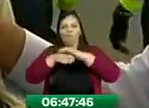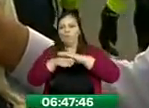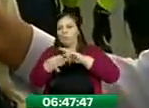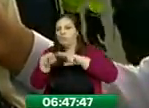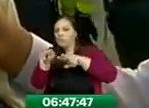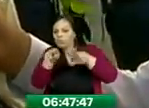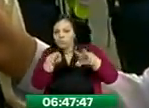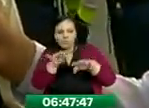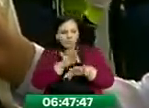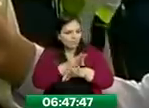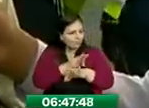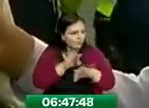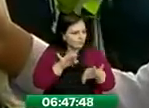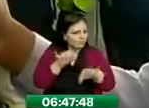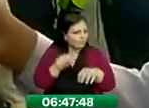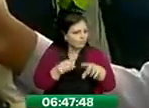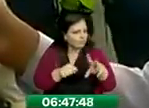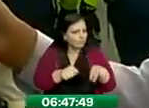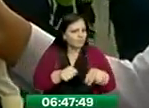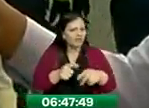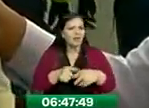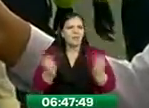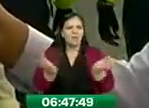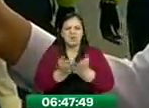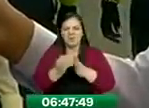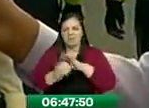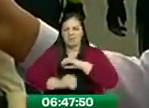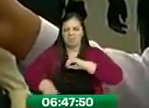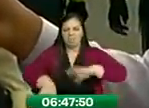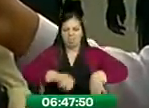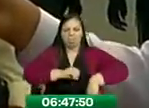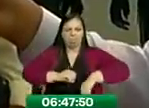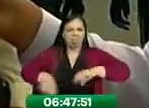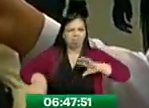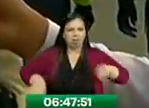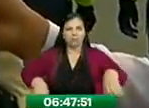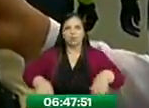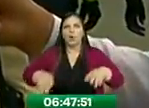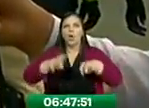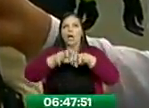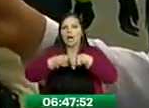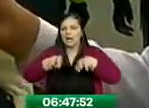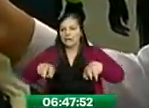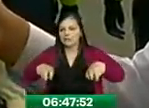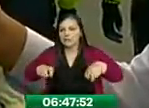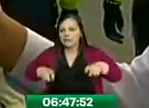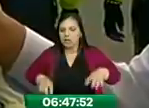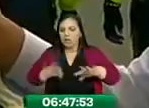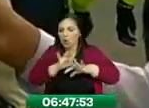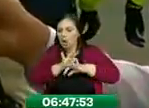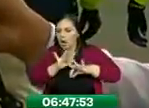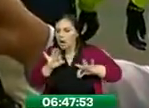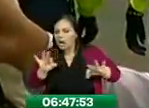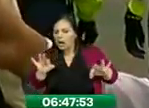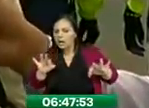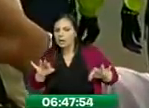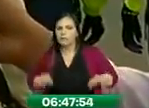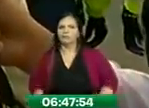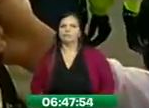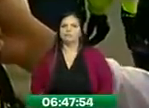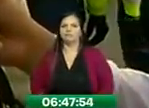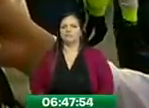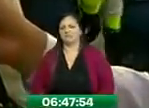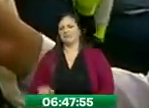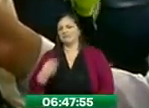esté limpio, es decir, que no tenga ningún desperdicio, que los asientos estén limpios, y lógicamente si el que no cumple